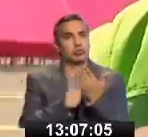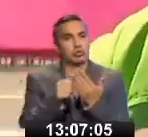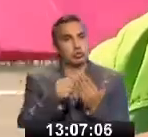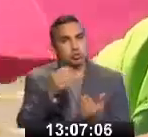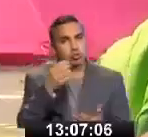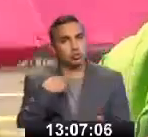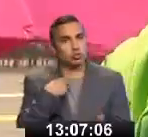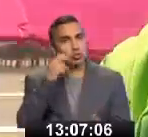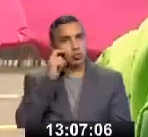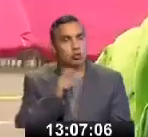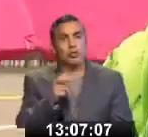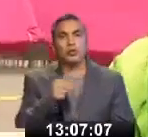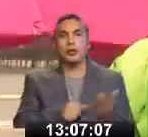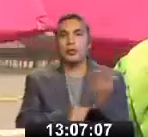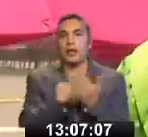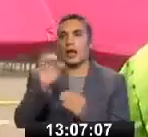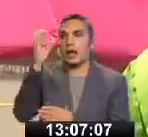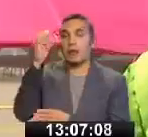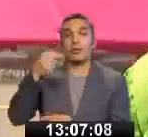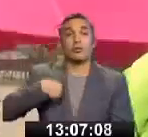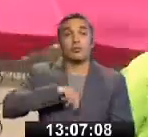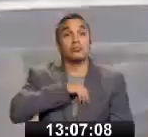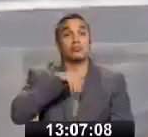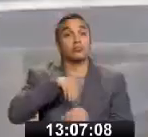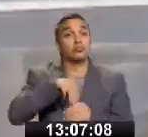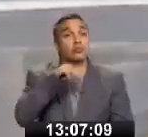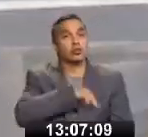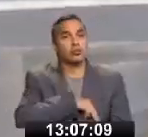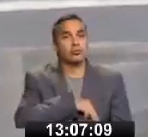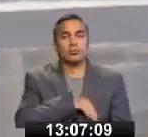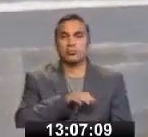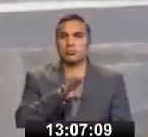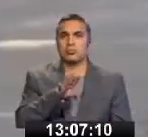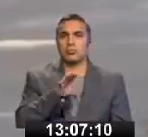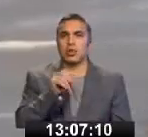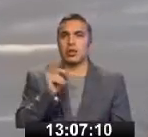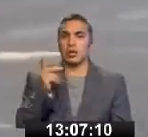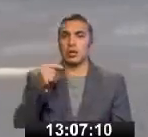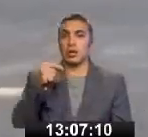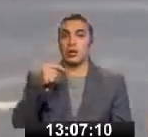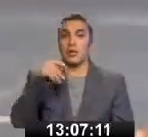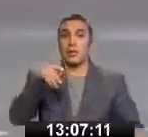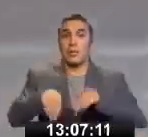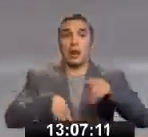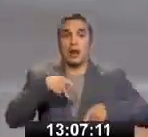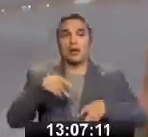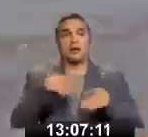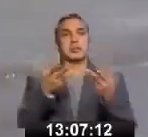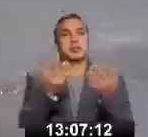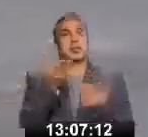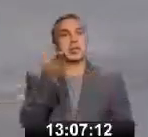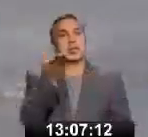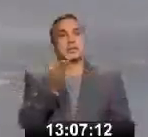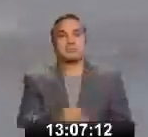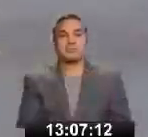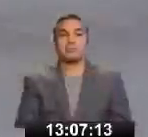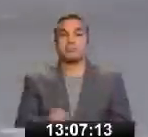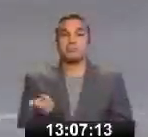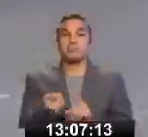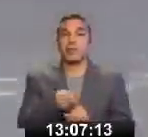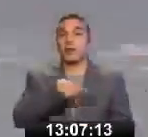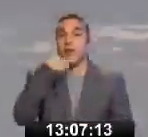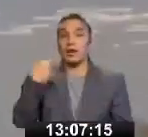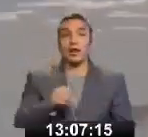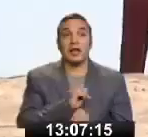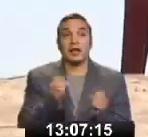Turismo, Ministerio de Ambiente, nosotros como GAD Municipal. Casi 40 kilómetros de playas esperan por usted en este primer feriado sin